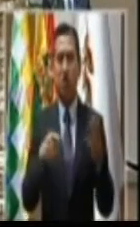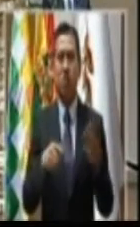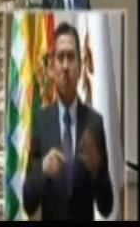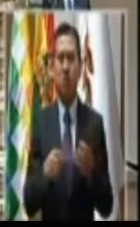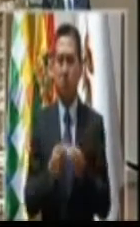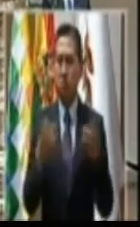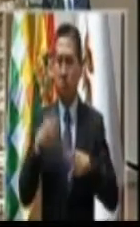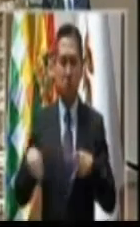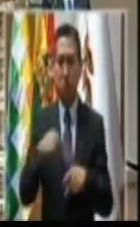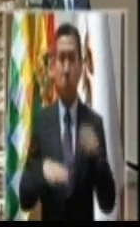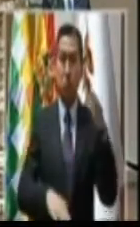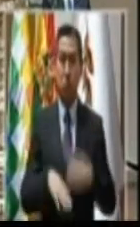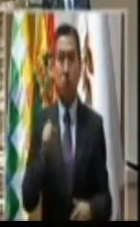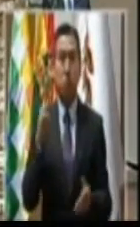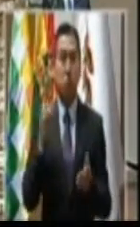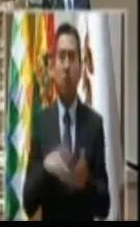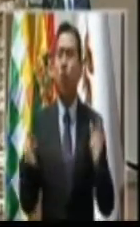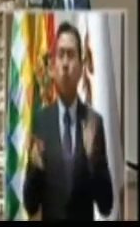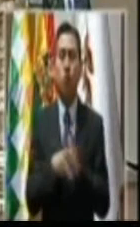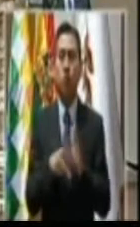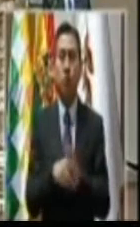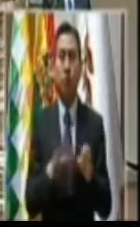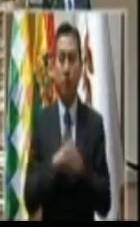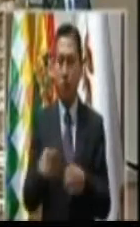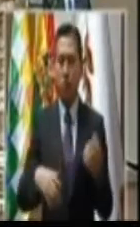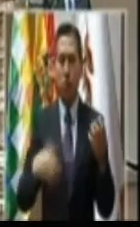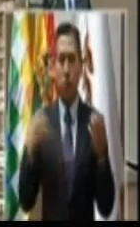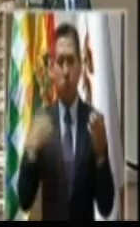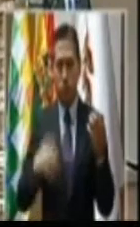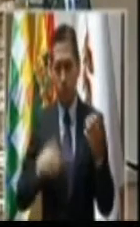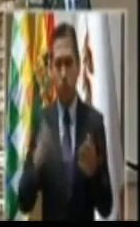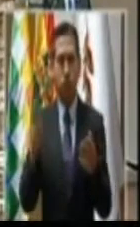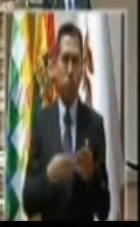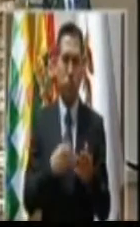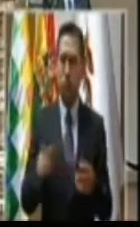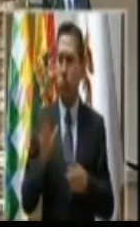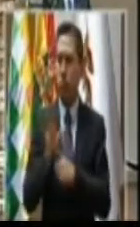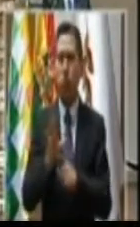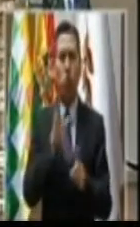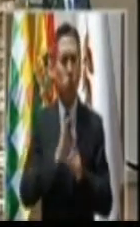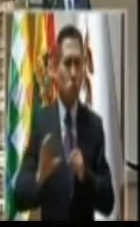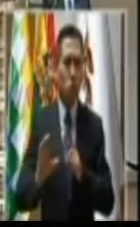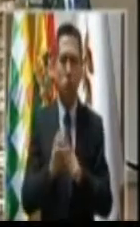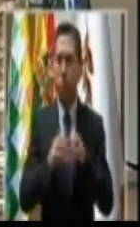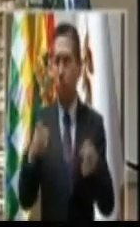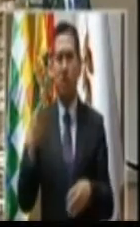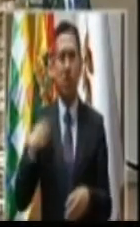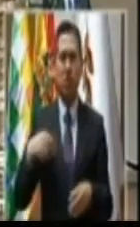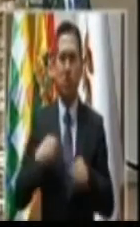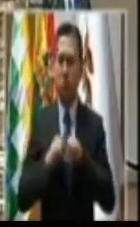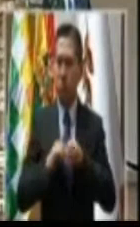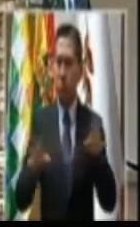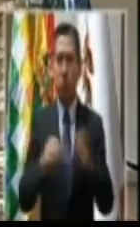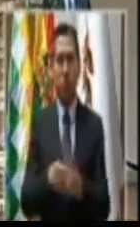cuántas cosas, pero no nos dedicamos íntegramente en esto. Ahí sí coincidimos con las declaraciones vertidas por el